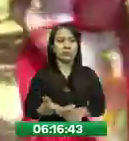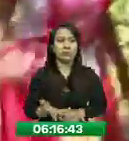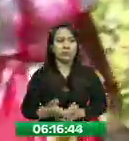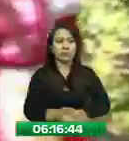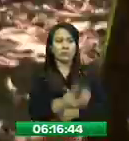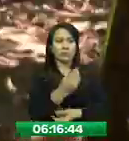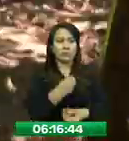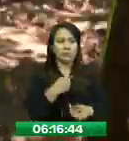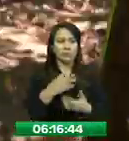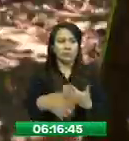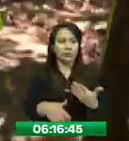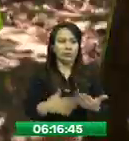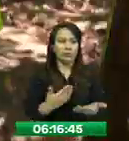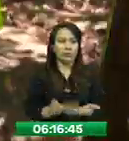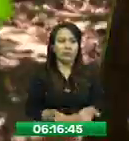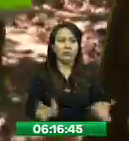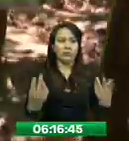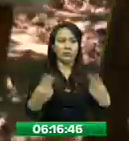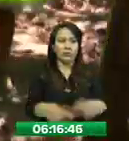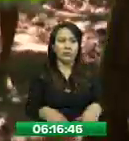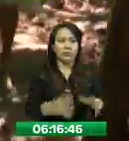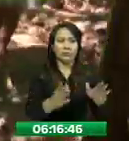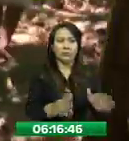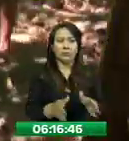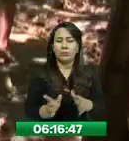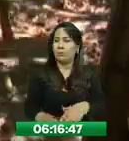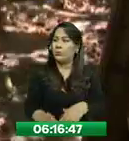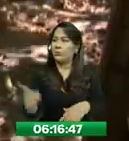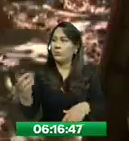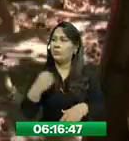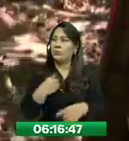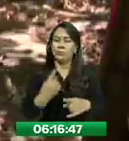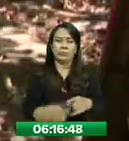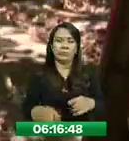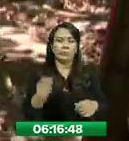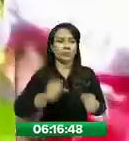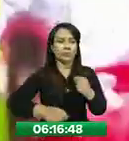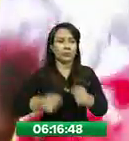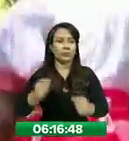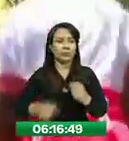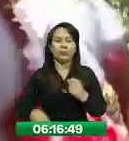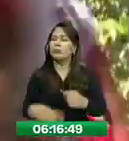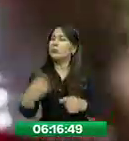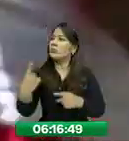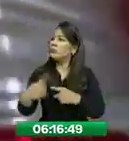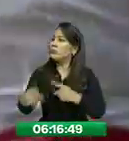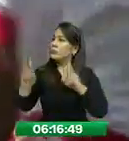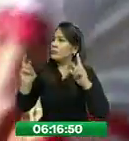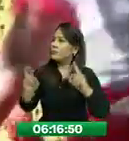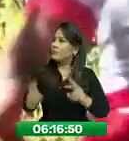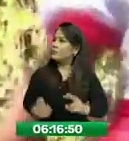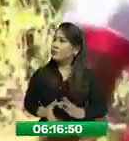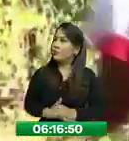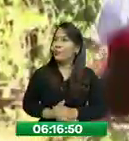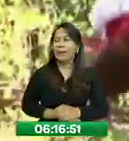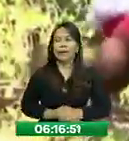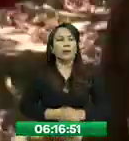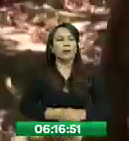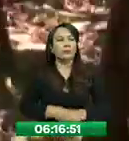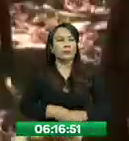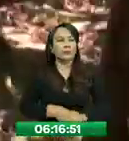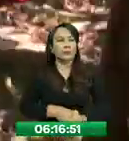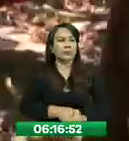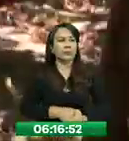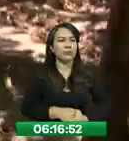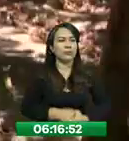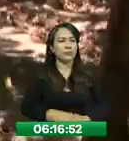de sus mujeres para bailar la bomba al ritmo del tambor y otros instrumentos rudimentarios. La bomba del Chota es un ritmo